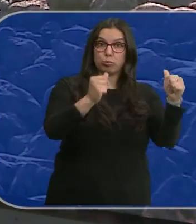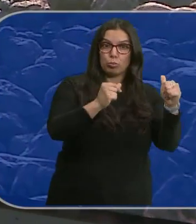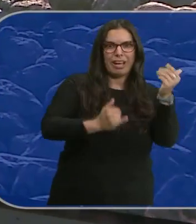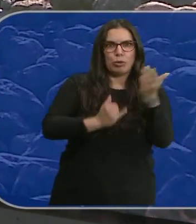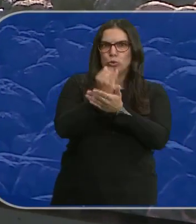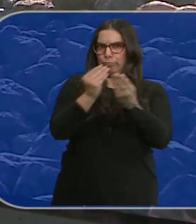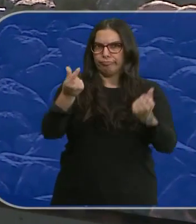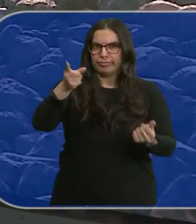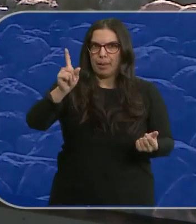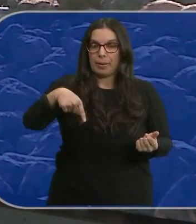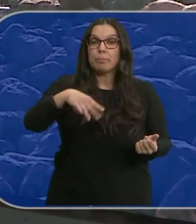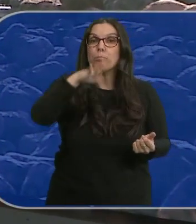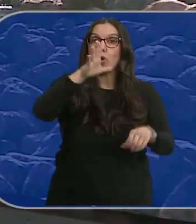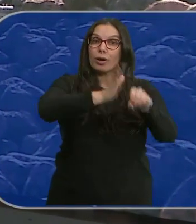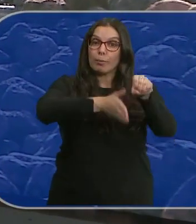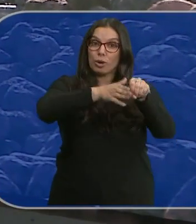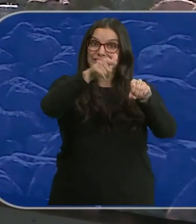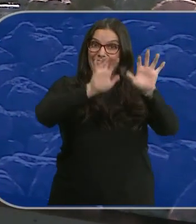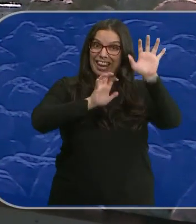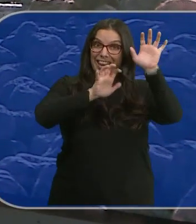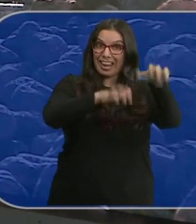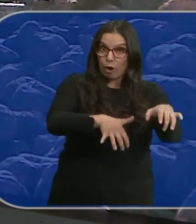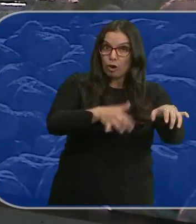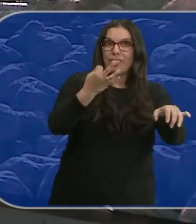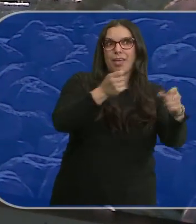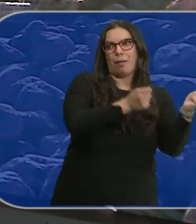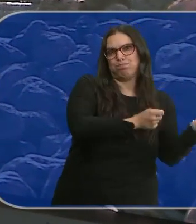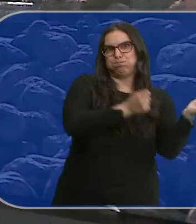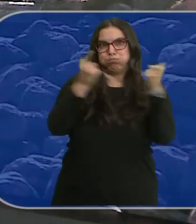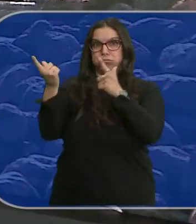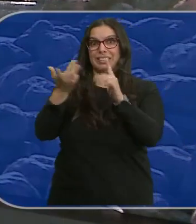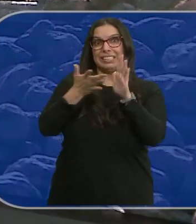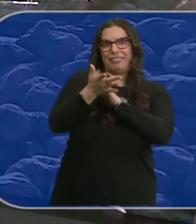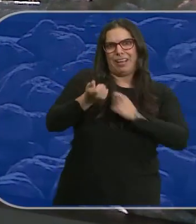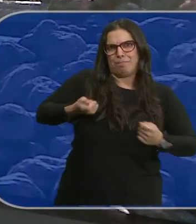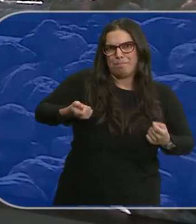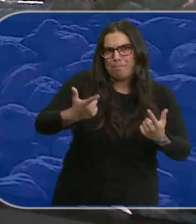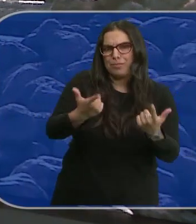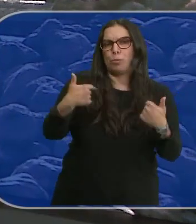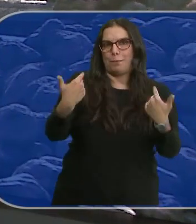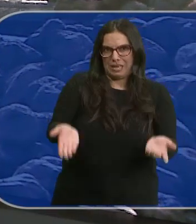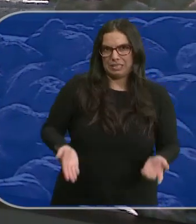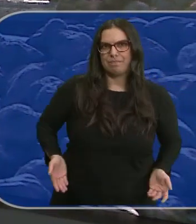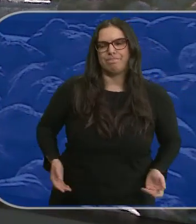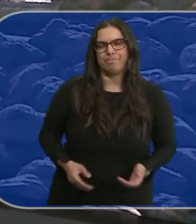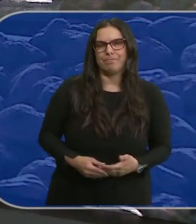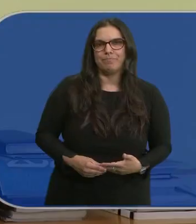desaparecen los agricultores, porque la remolacha producida en León habría que transportarla, lo que incrementaría los gastos de los